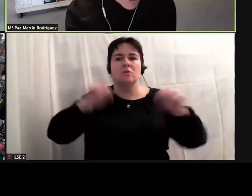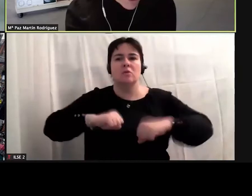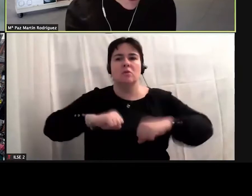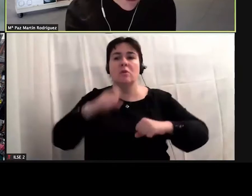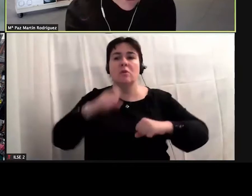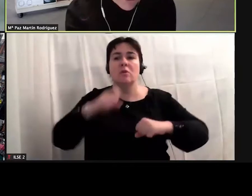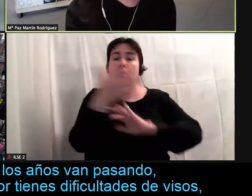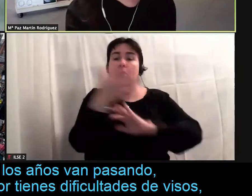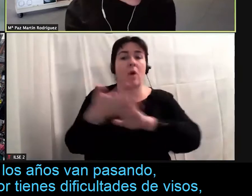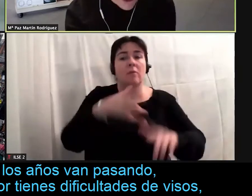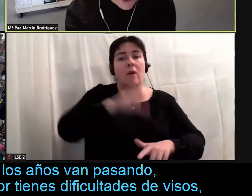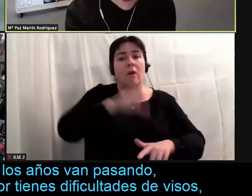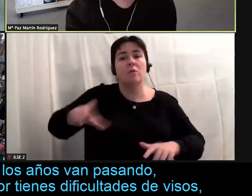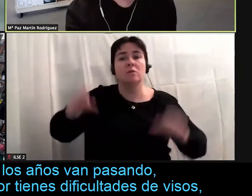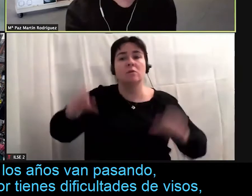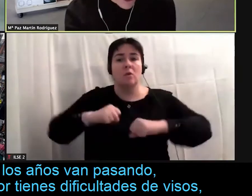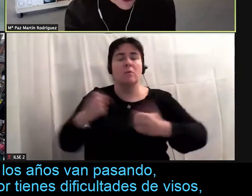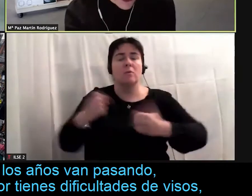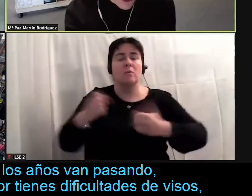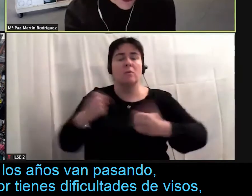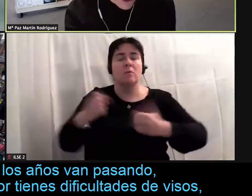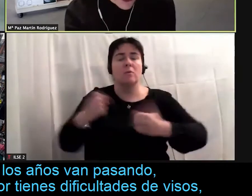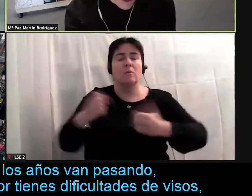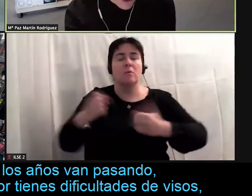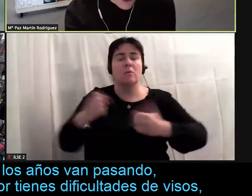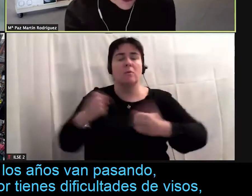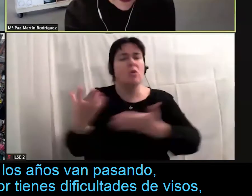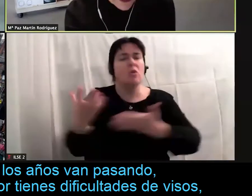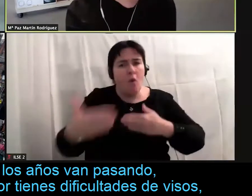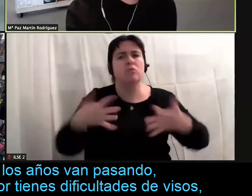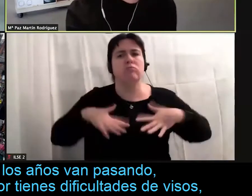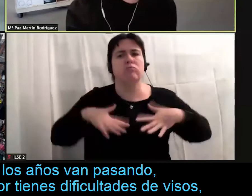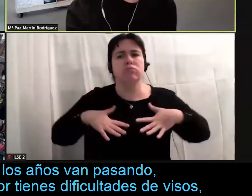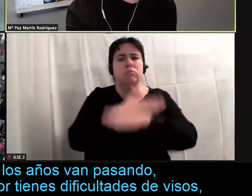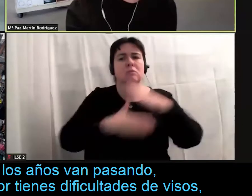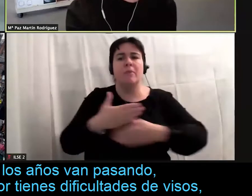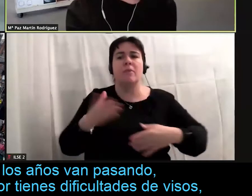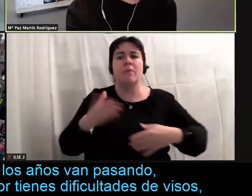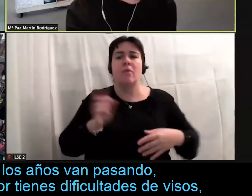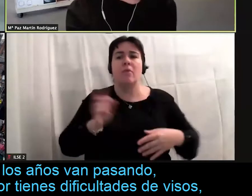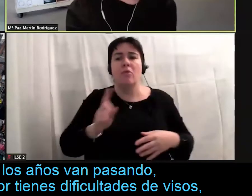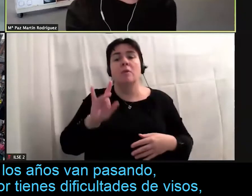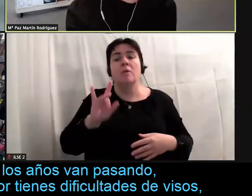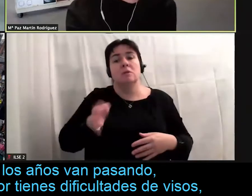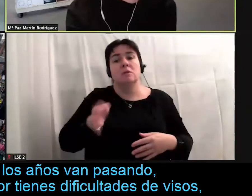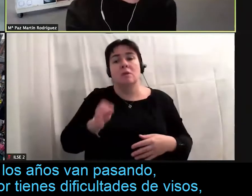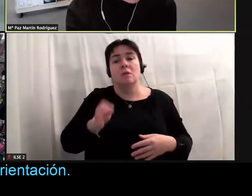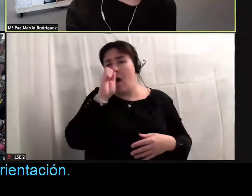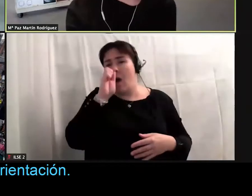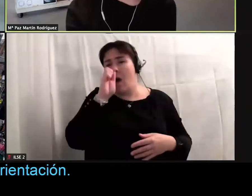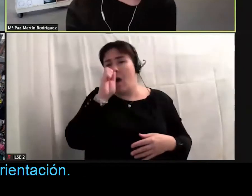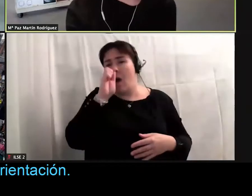a desarrollar, pero sí que es cierto que cuando los años van pasando, pues las fuerzas fallan y a lo mejor tienes